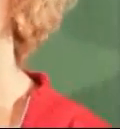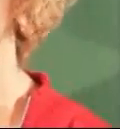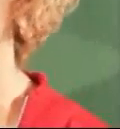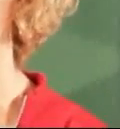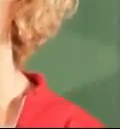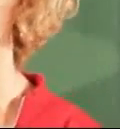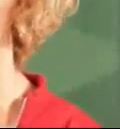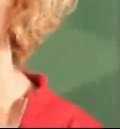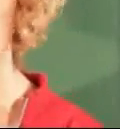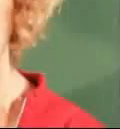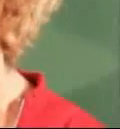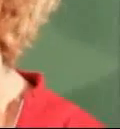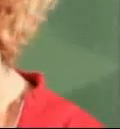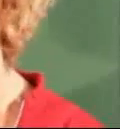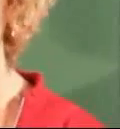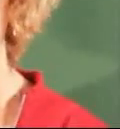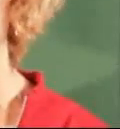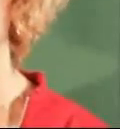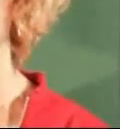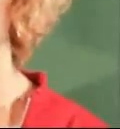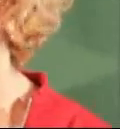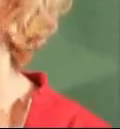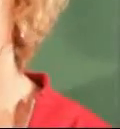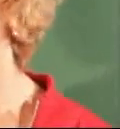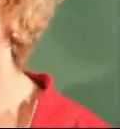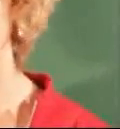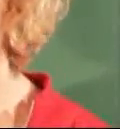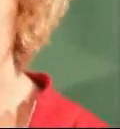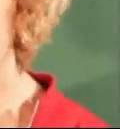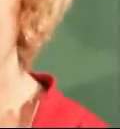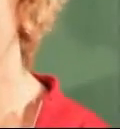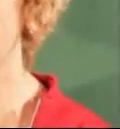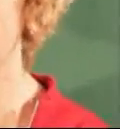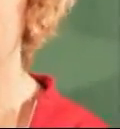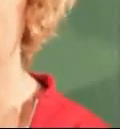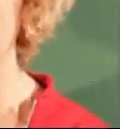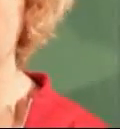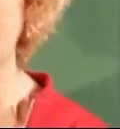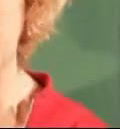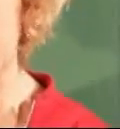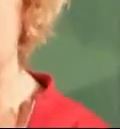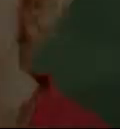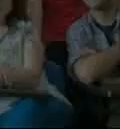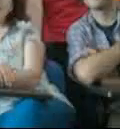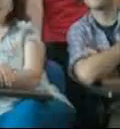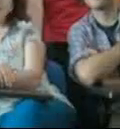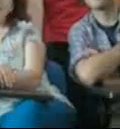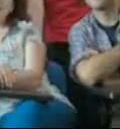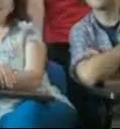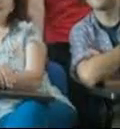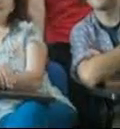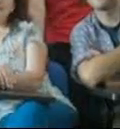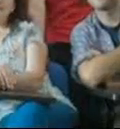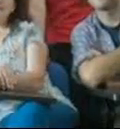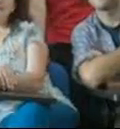desde 1982 para transformar la educación de los sordos en Argentina. Entre el 2000 y el 2003 fue jefa